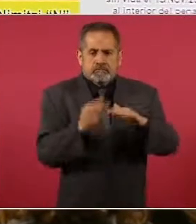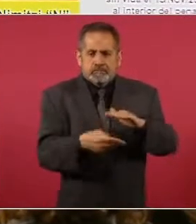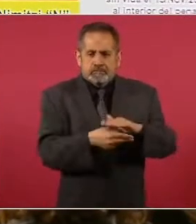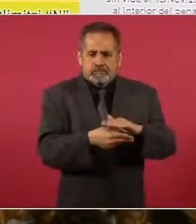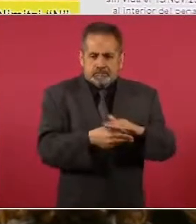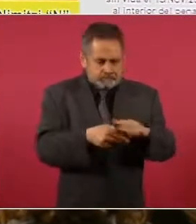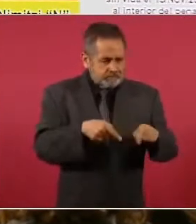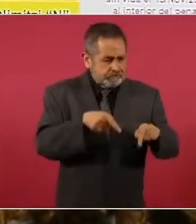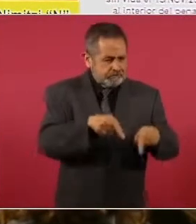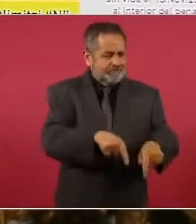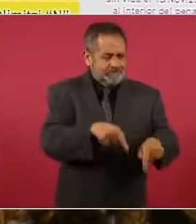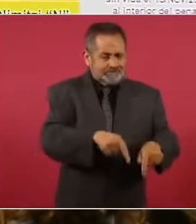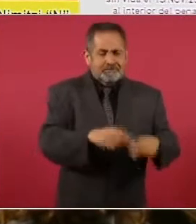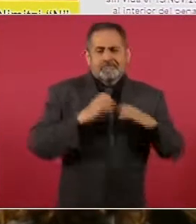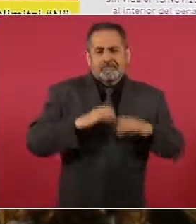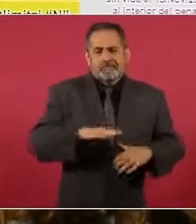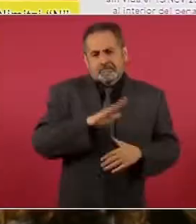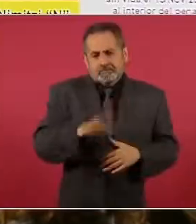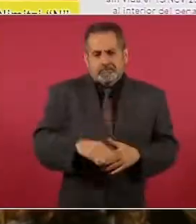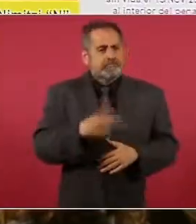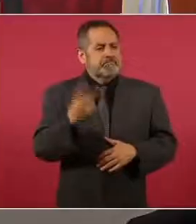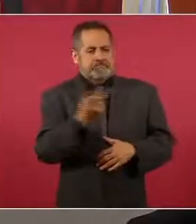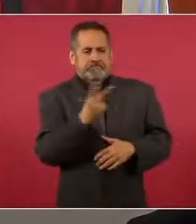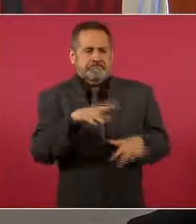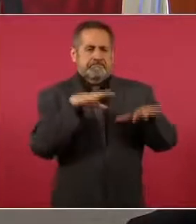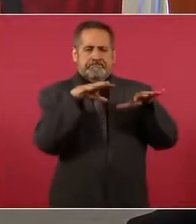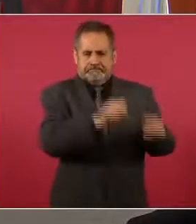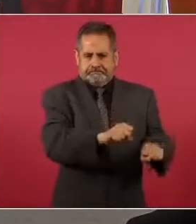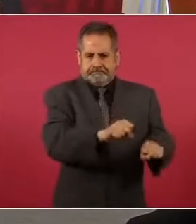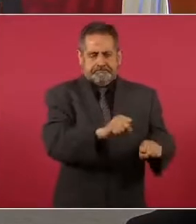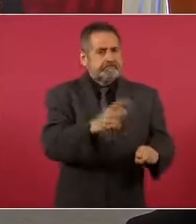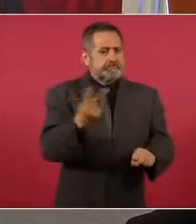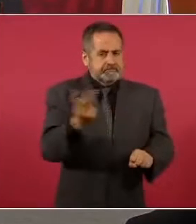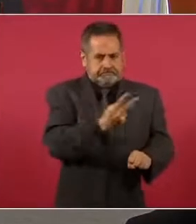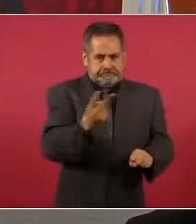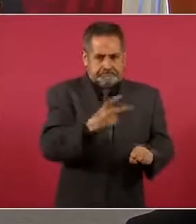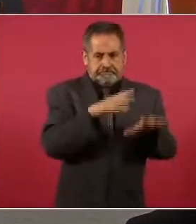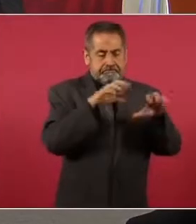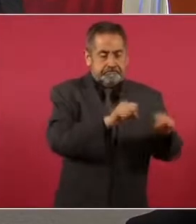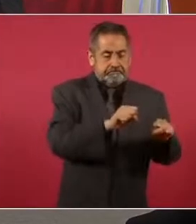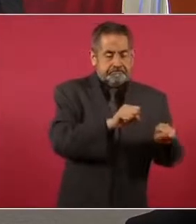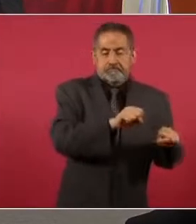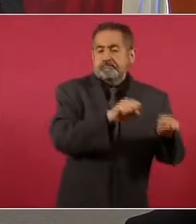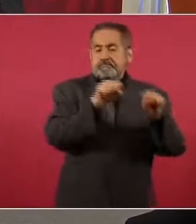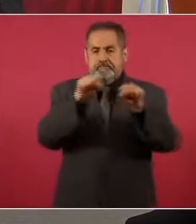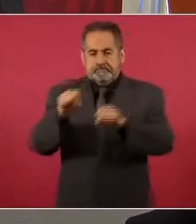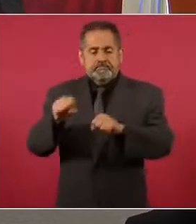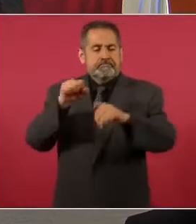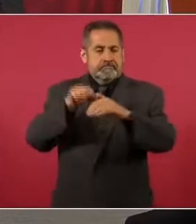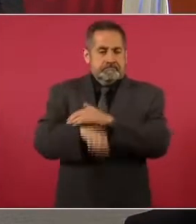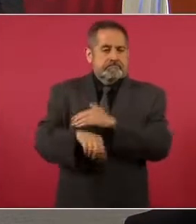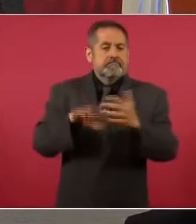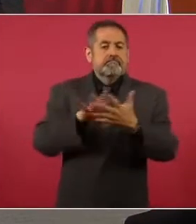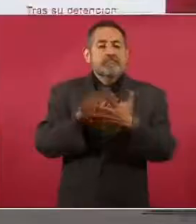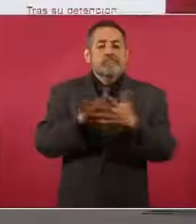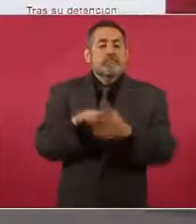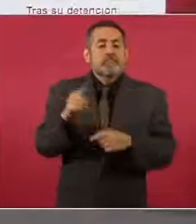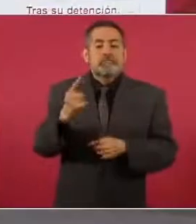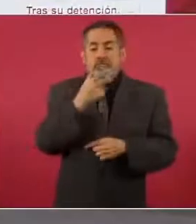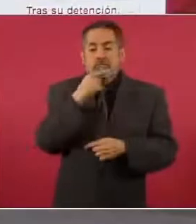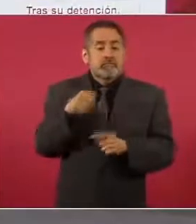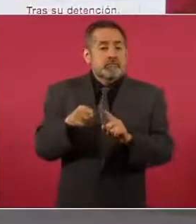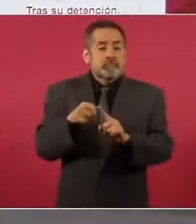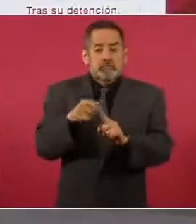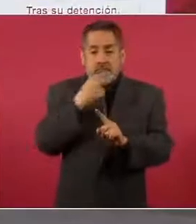hijo menor. Ambos ya están detenidos, uno de ellos ya detenido en el interior del penal, se privó